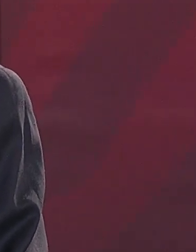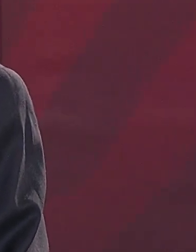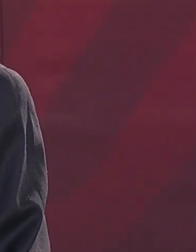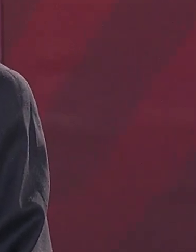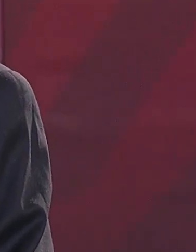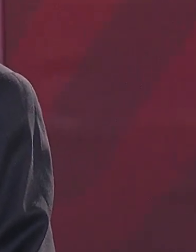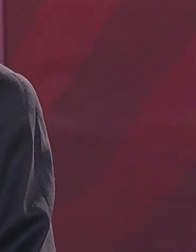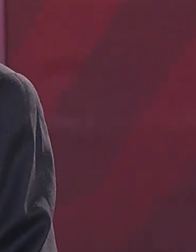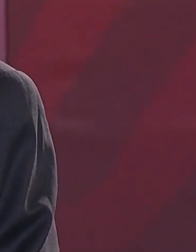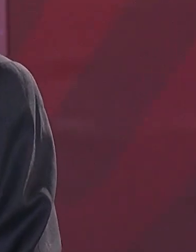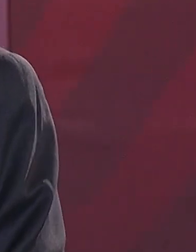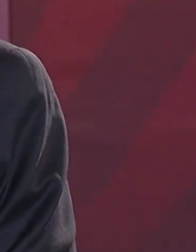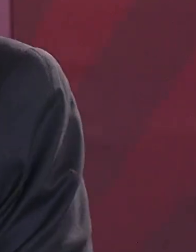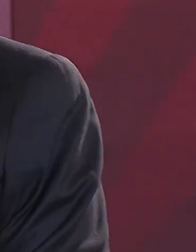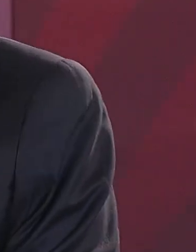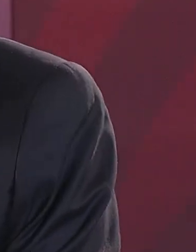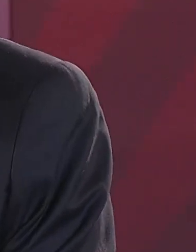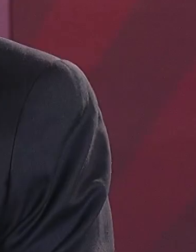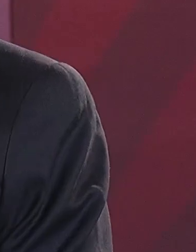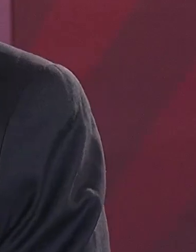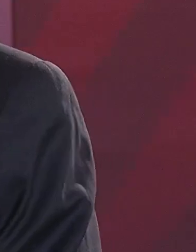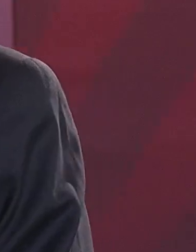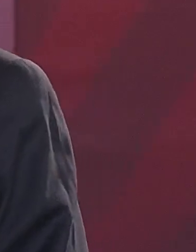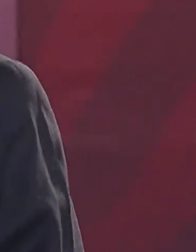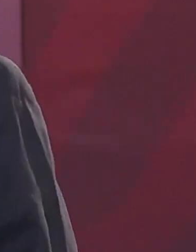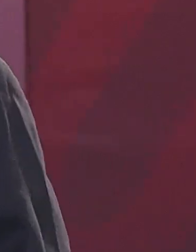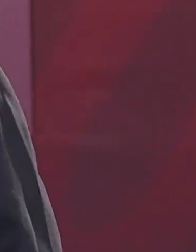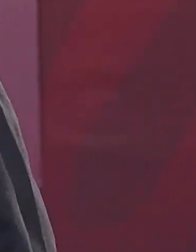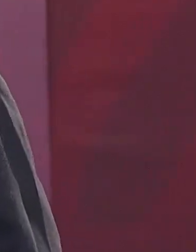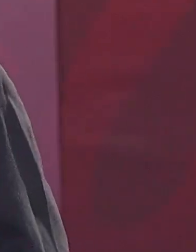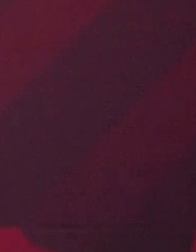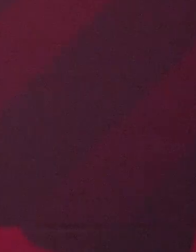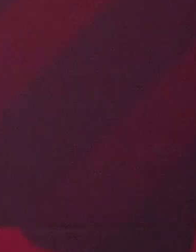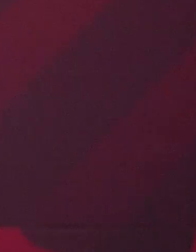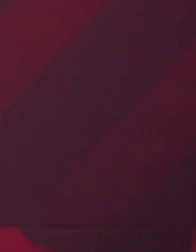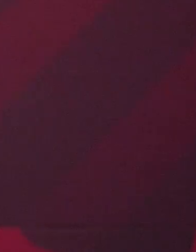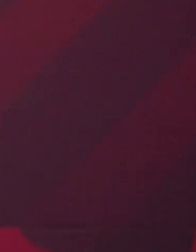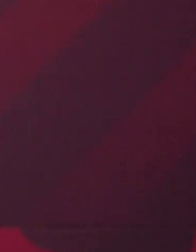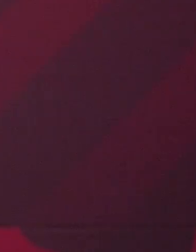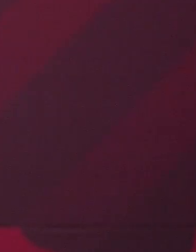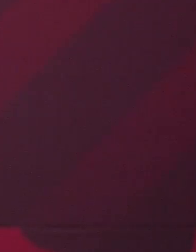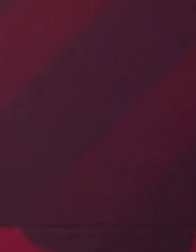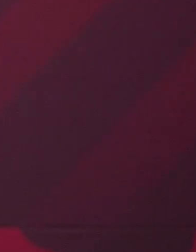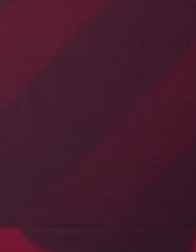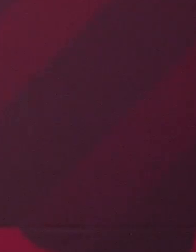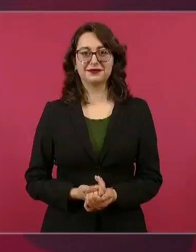marinos, ¿no?, que se portan mal, al carajo, eso,